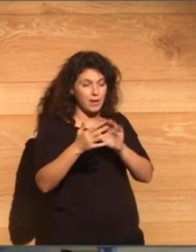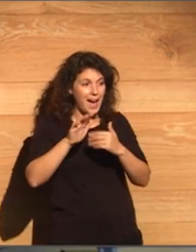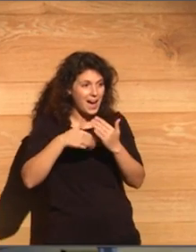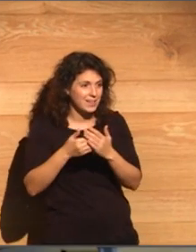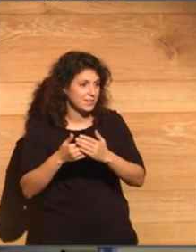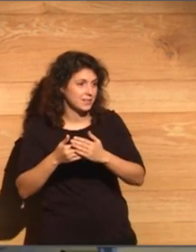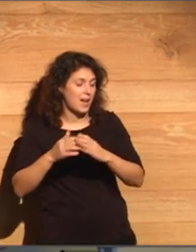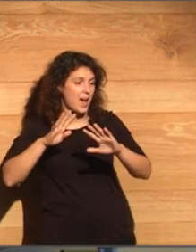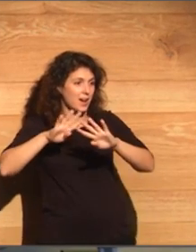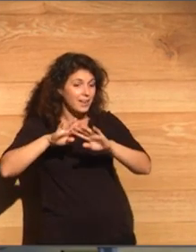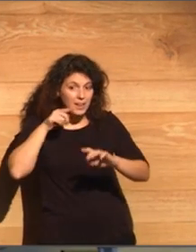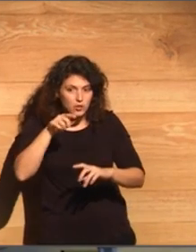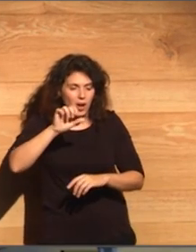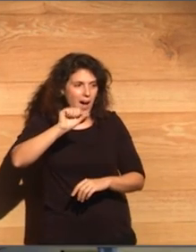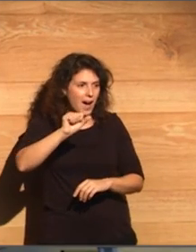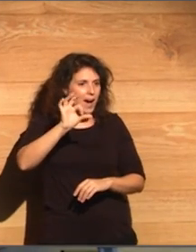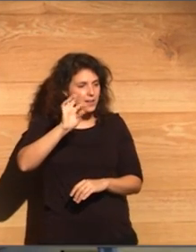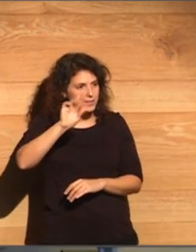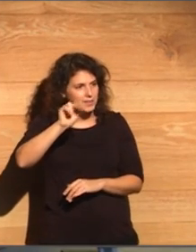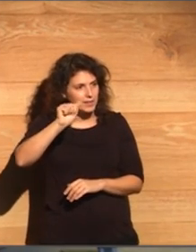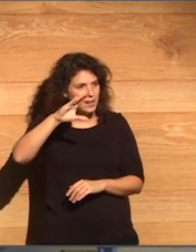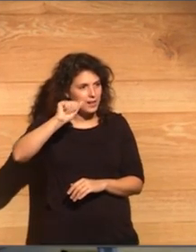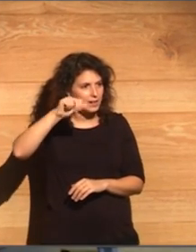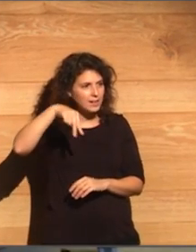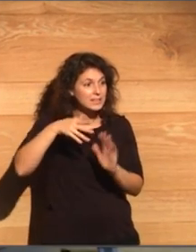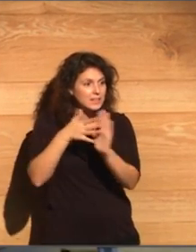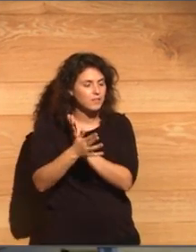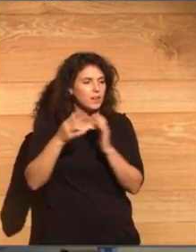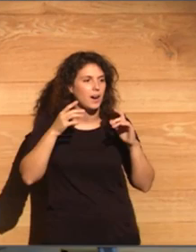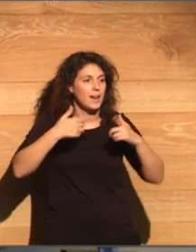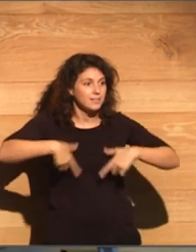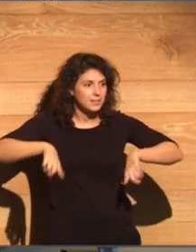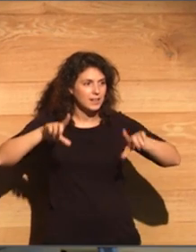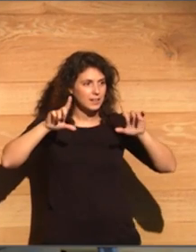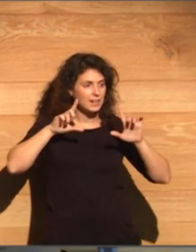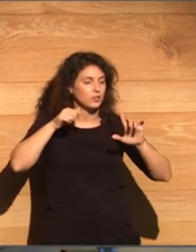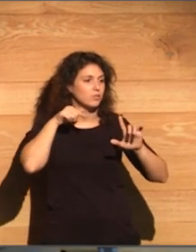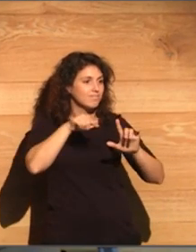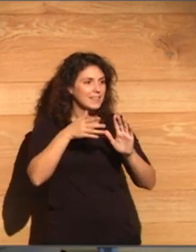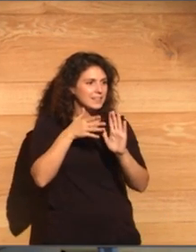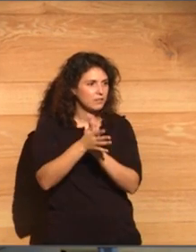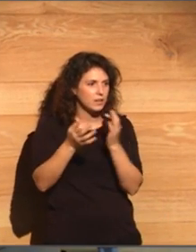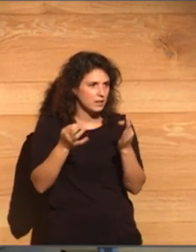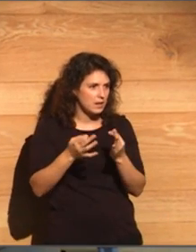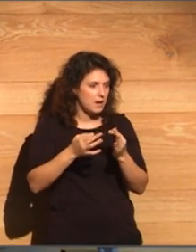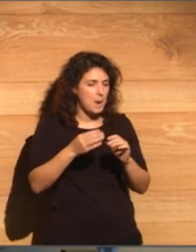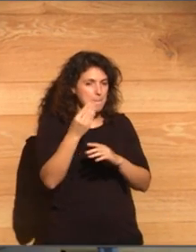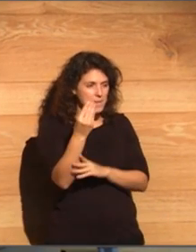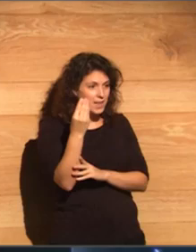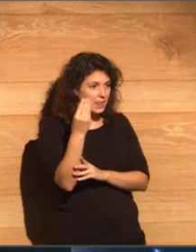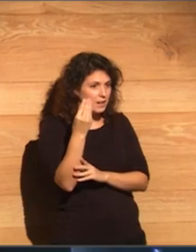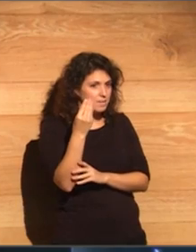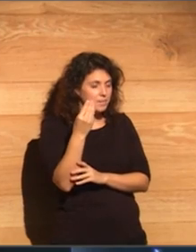es el astracán. Es decir, el retrato sería una pieza dramática en la que lo que importa